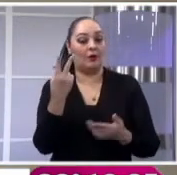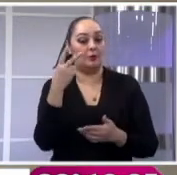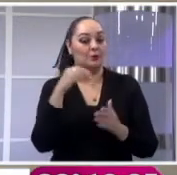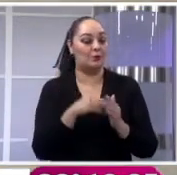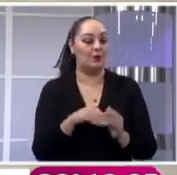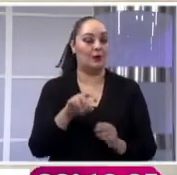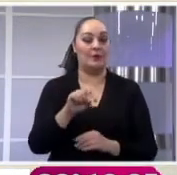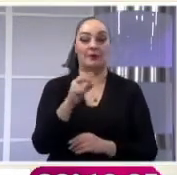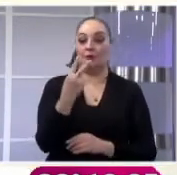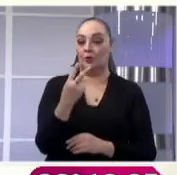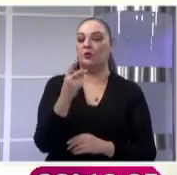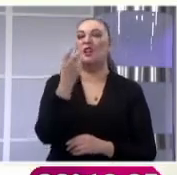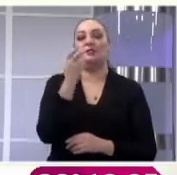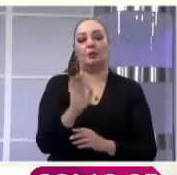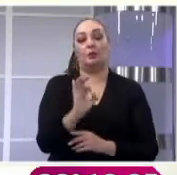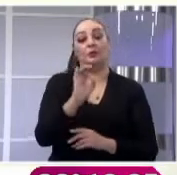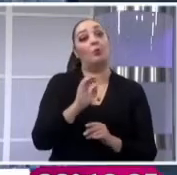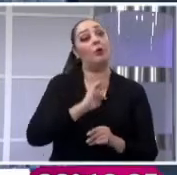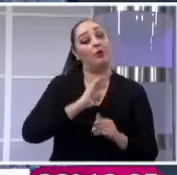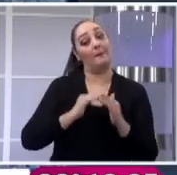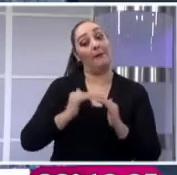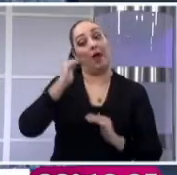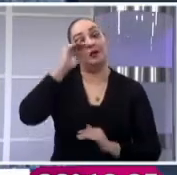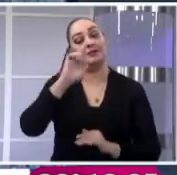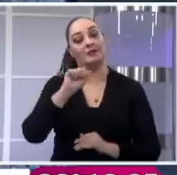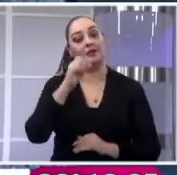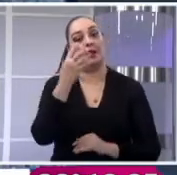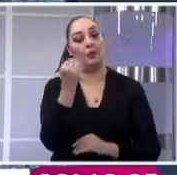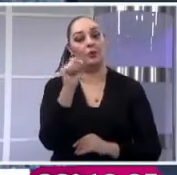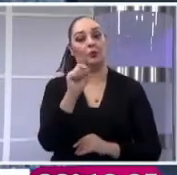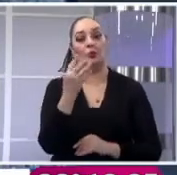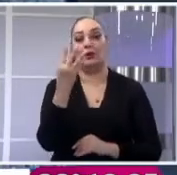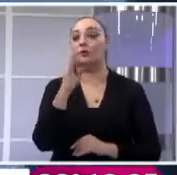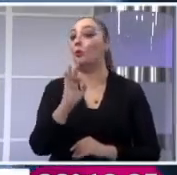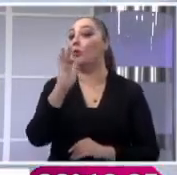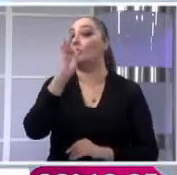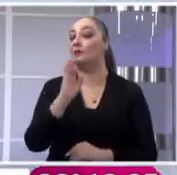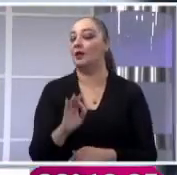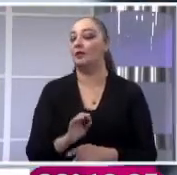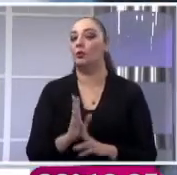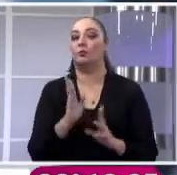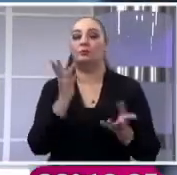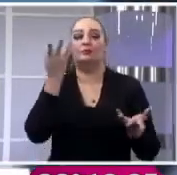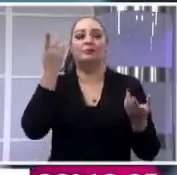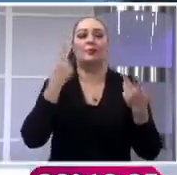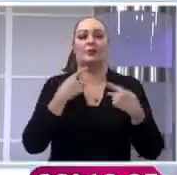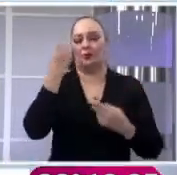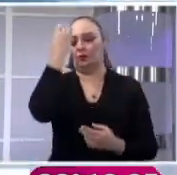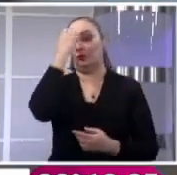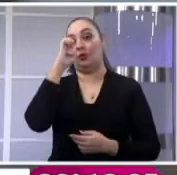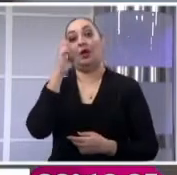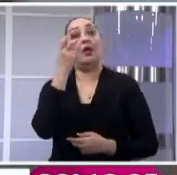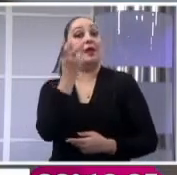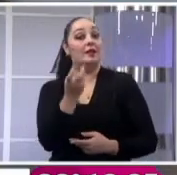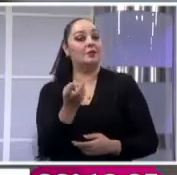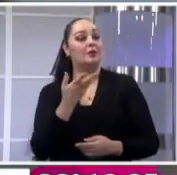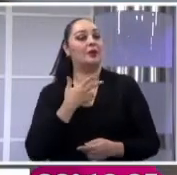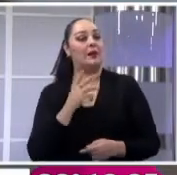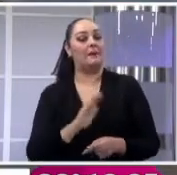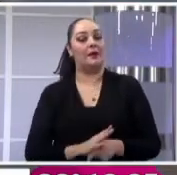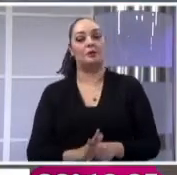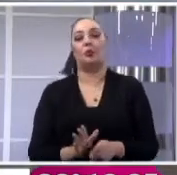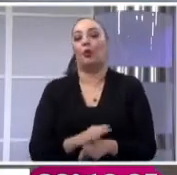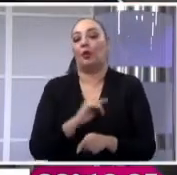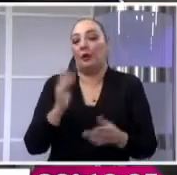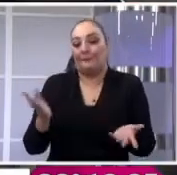estima que dicho porcentaje aumenta 69.4 por ciento a decir de expertos el crecimiento está relacionado con el